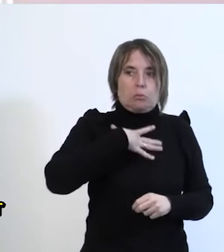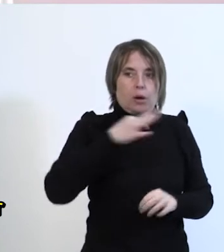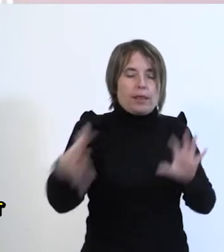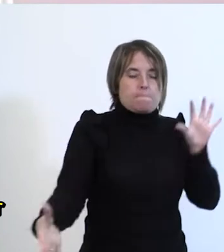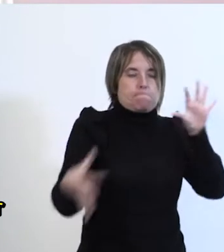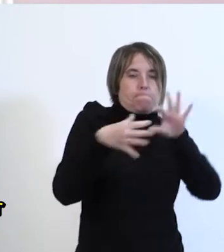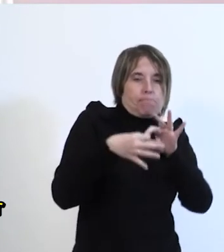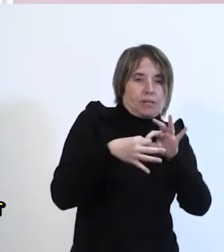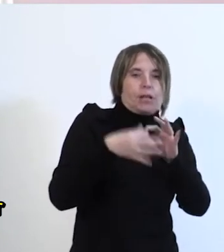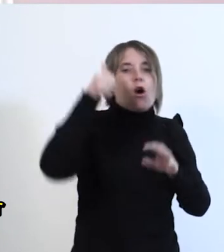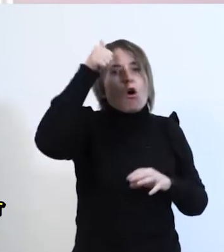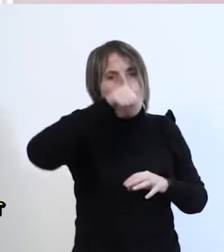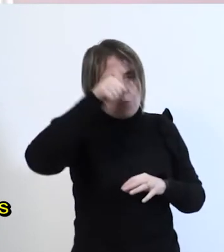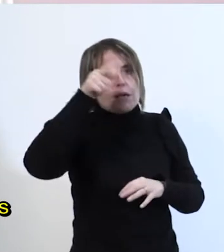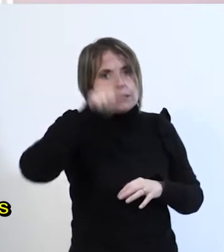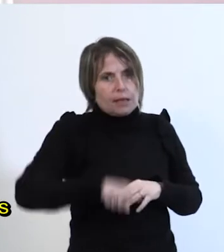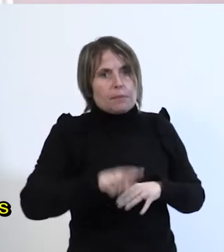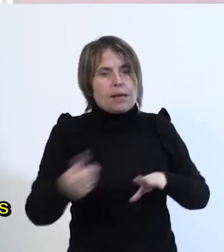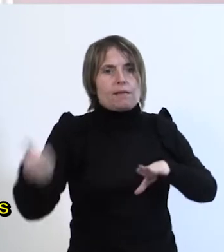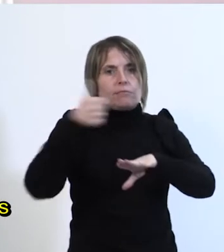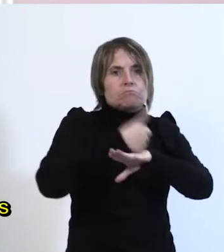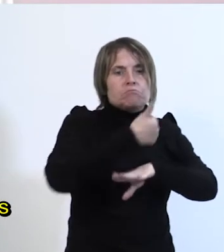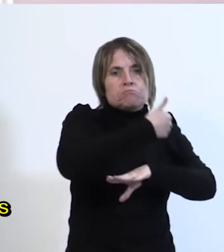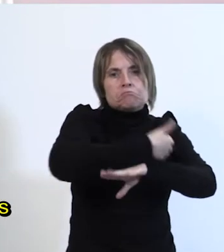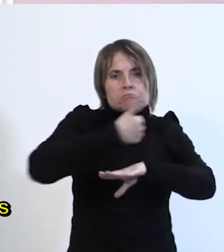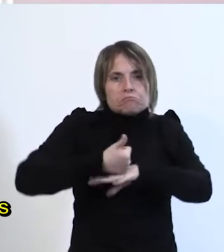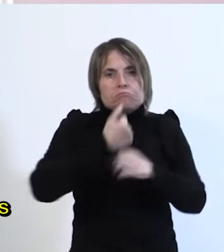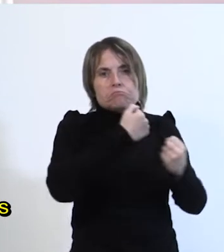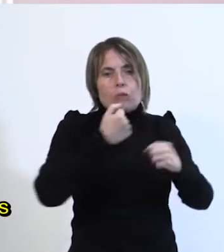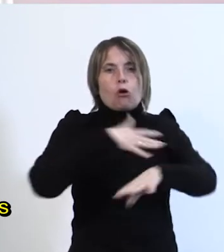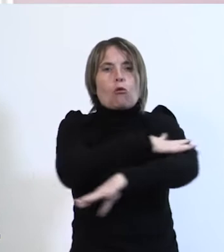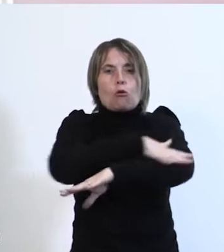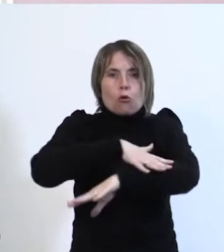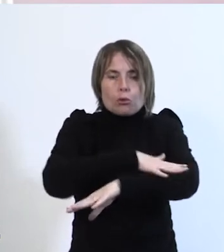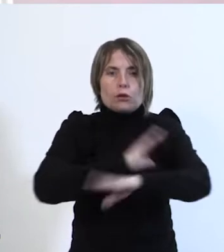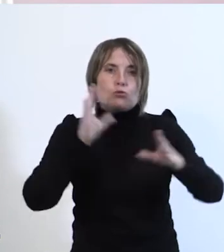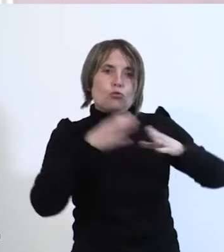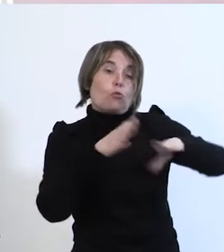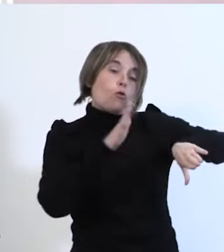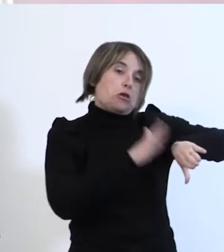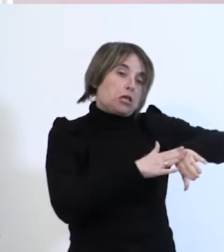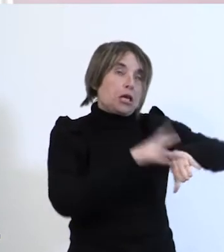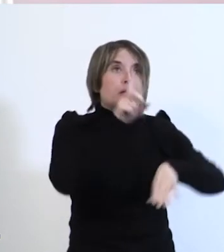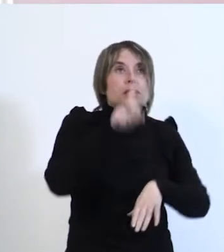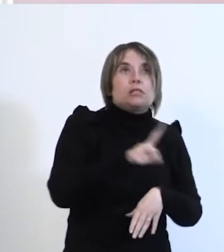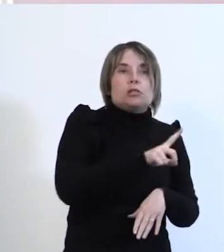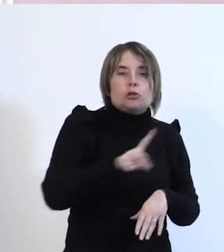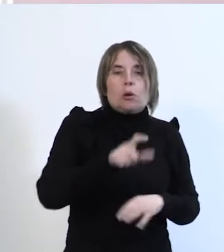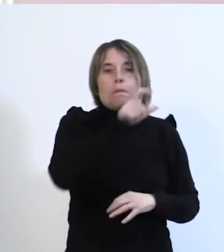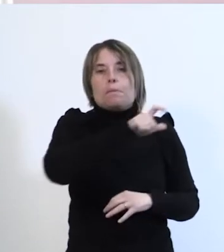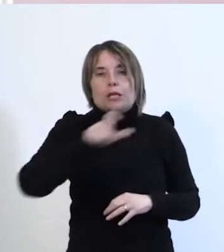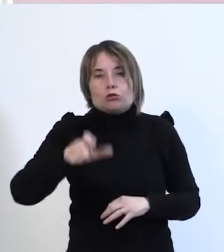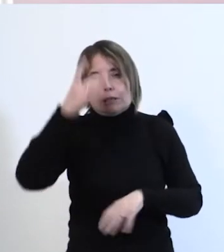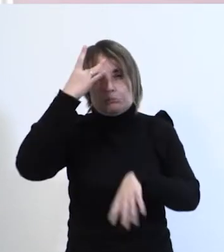la complicidad de hombres que estén en las administraciones, en las instituciones o gobiernos de izquierdas o no, o